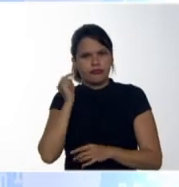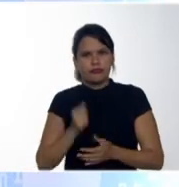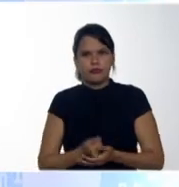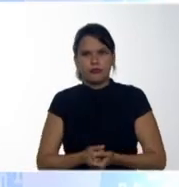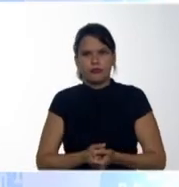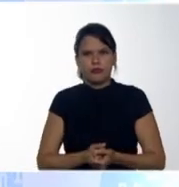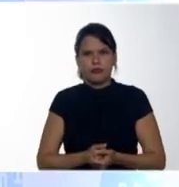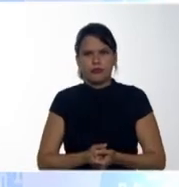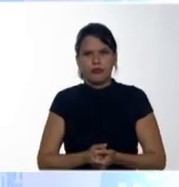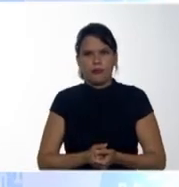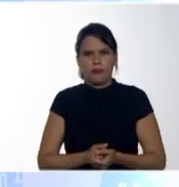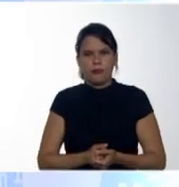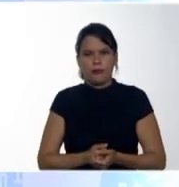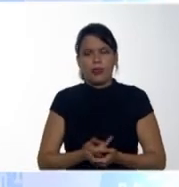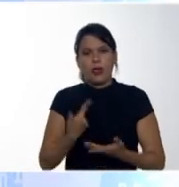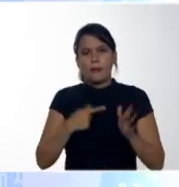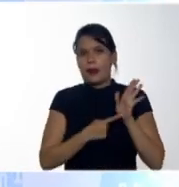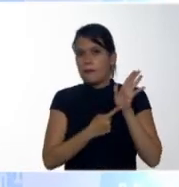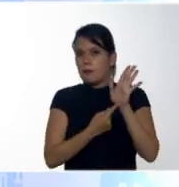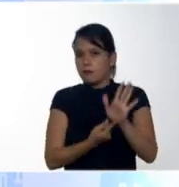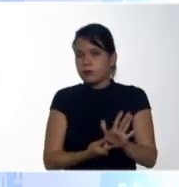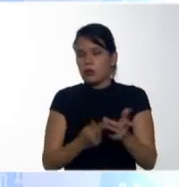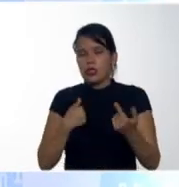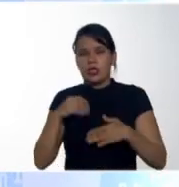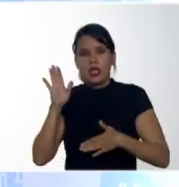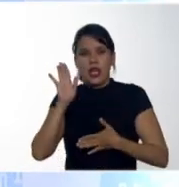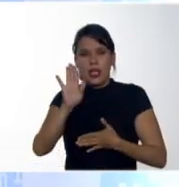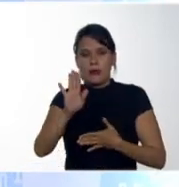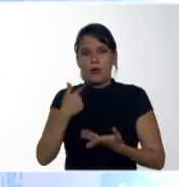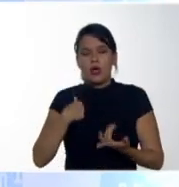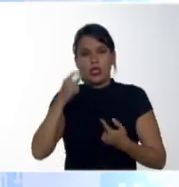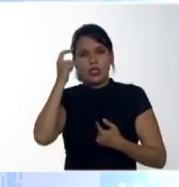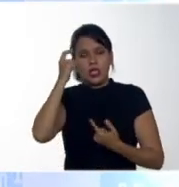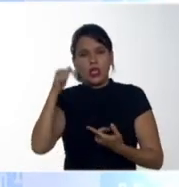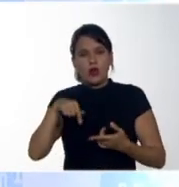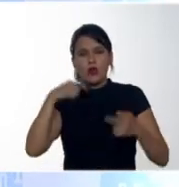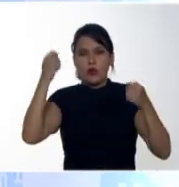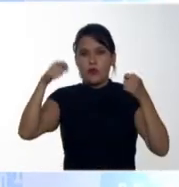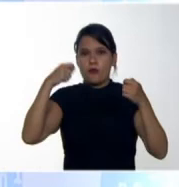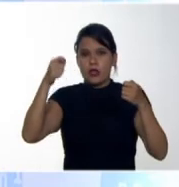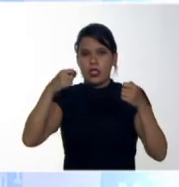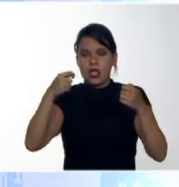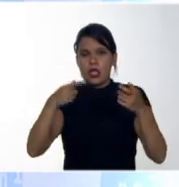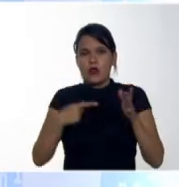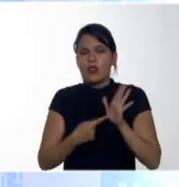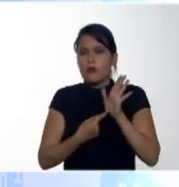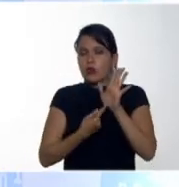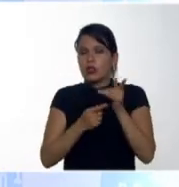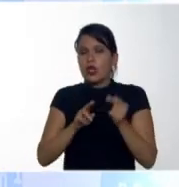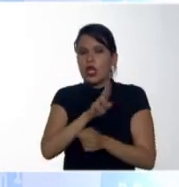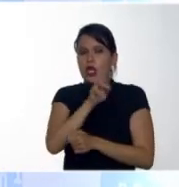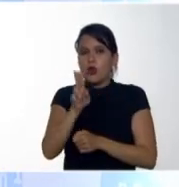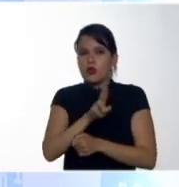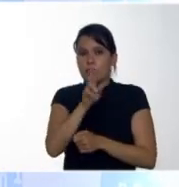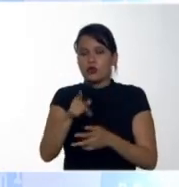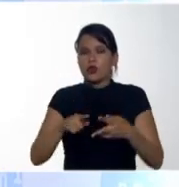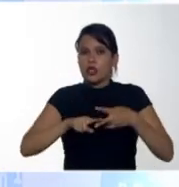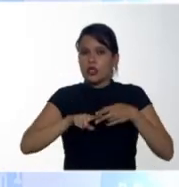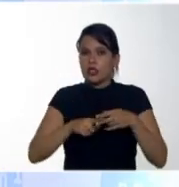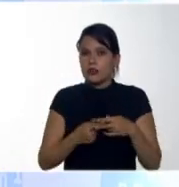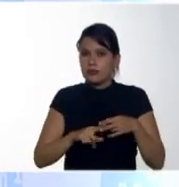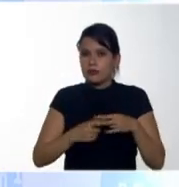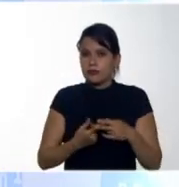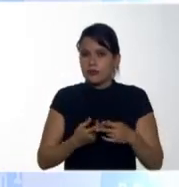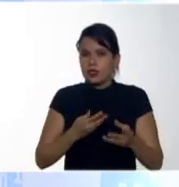adolescentes. Para muestra de ello, traemos para ti el día de hoy un video demostrándote el uso de esta